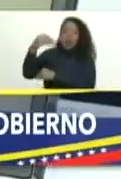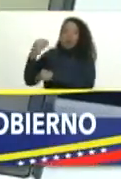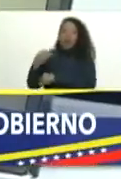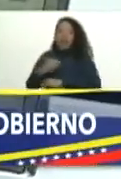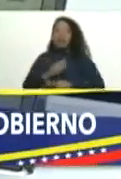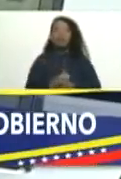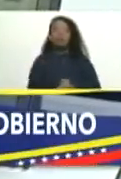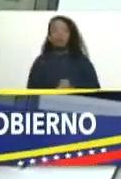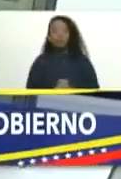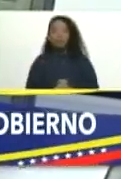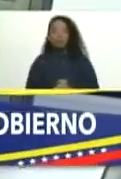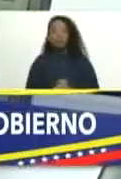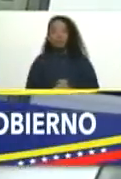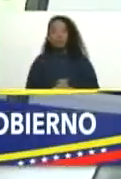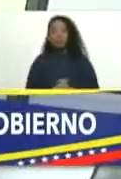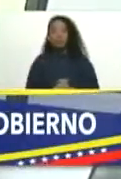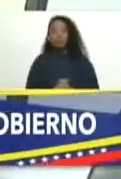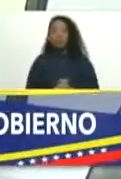con lo que hay.